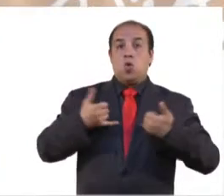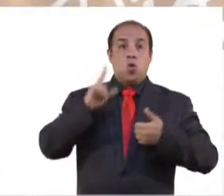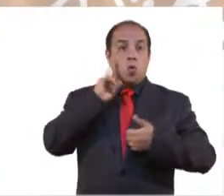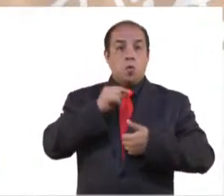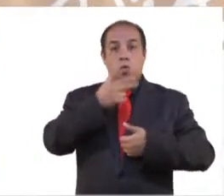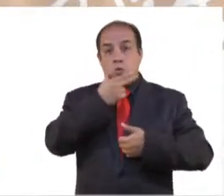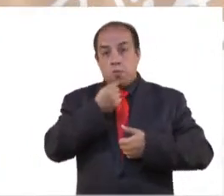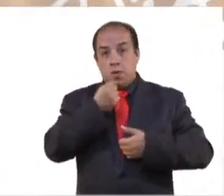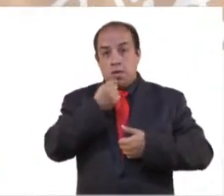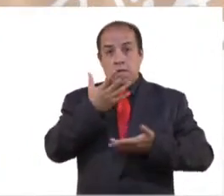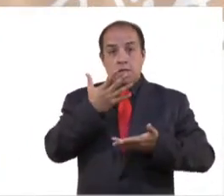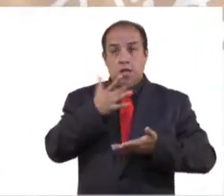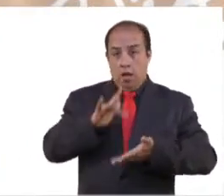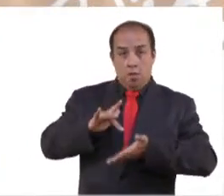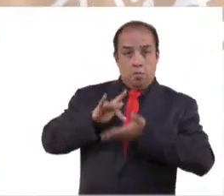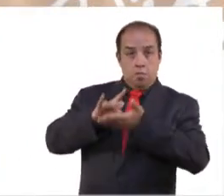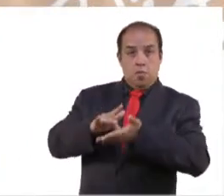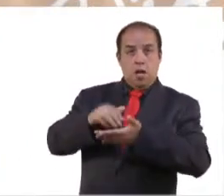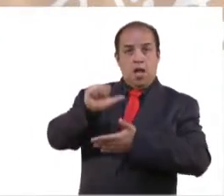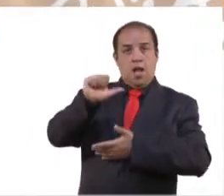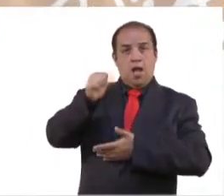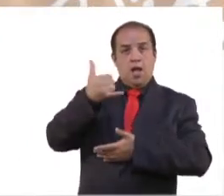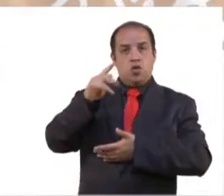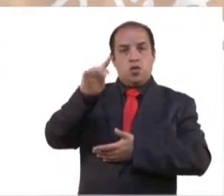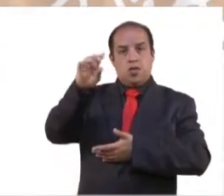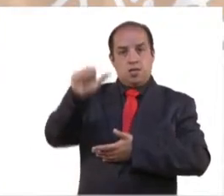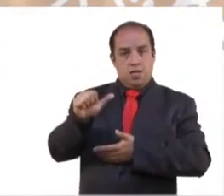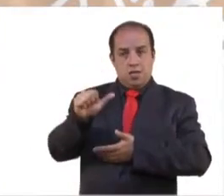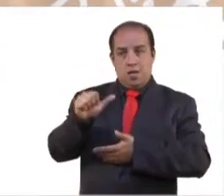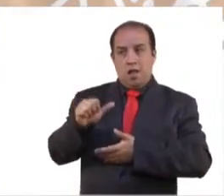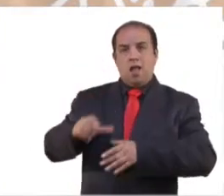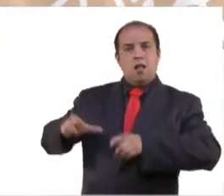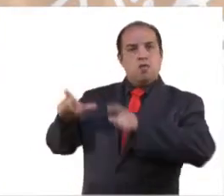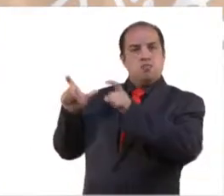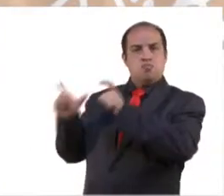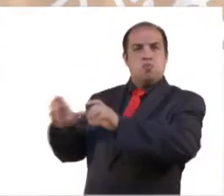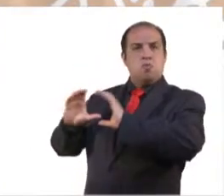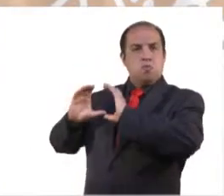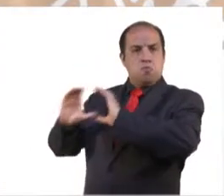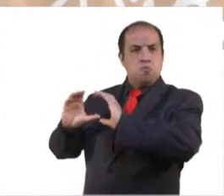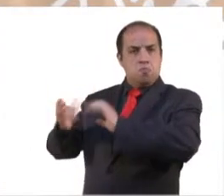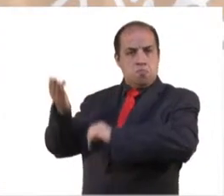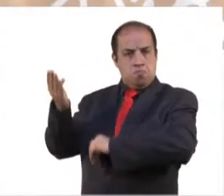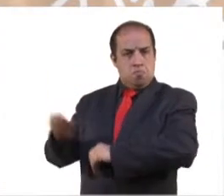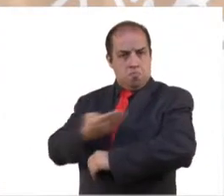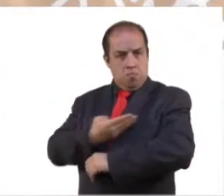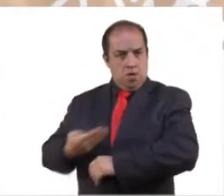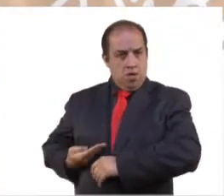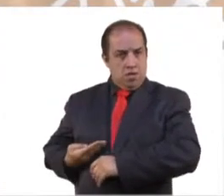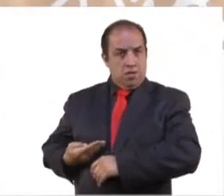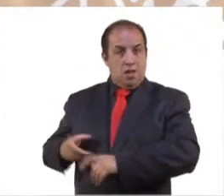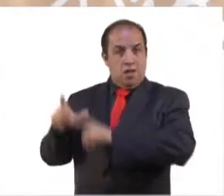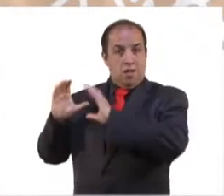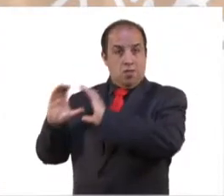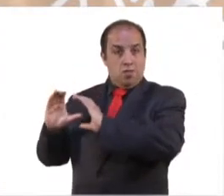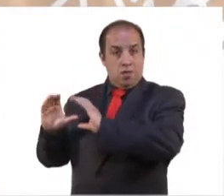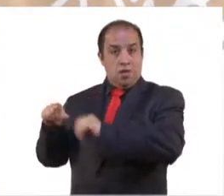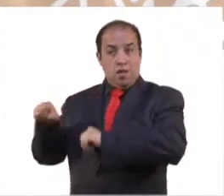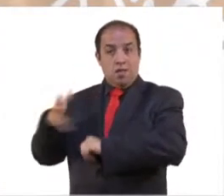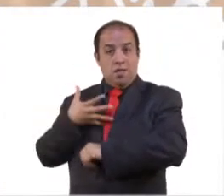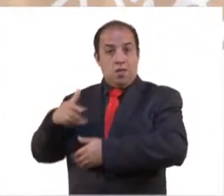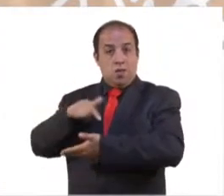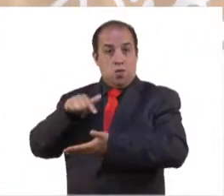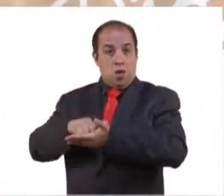de ayudantía que estuvieron cuidándolo. En realidad era cuidarlo para que pudiera tener espacio para